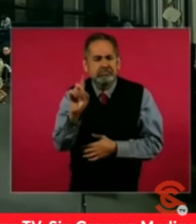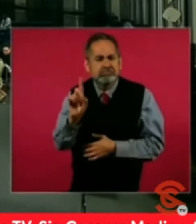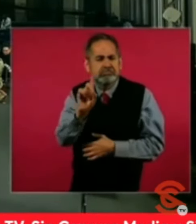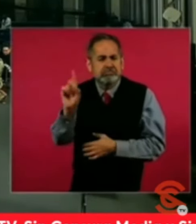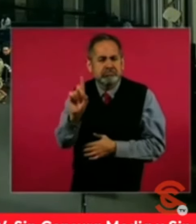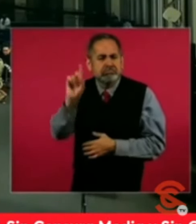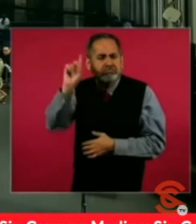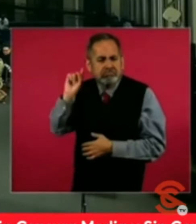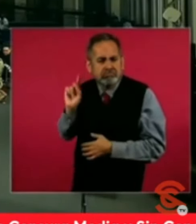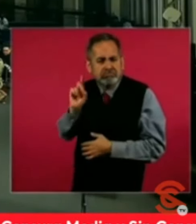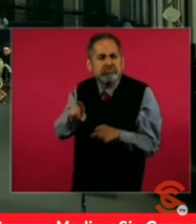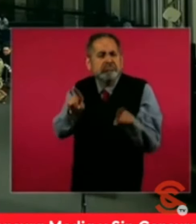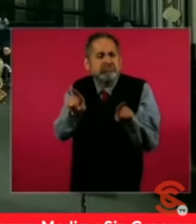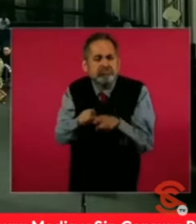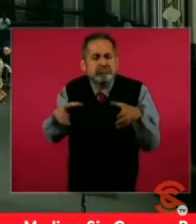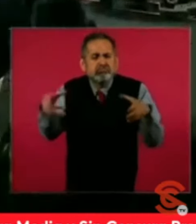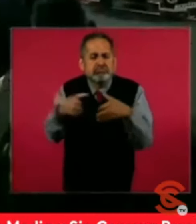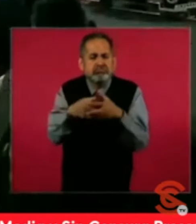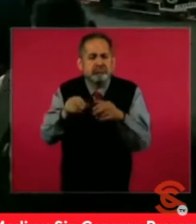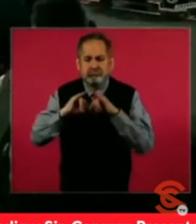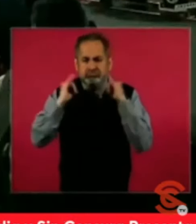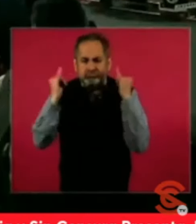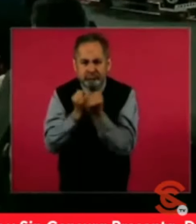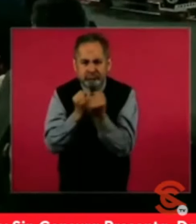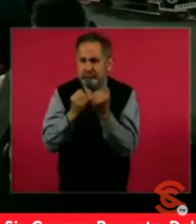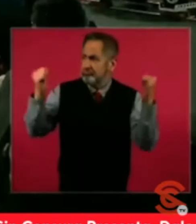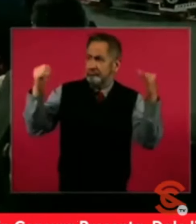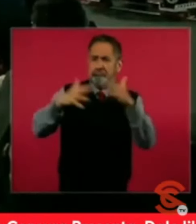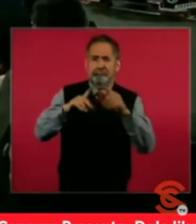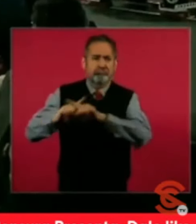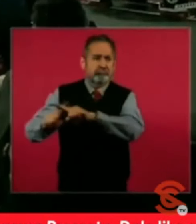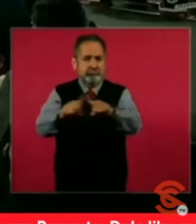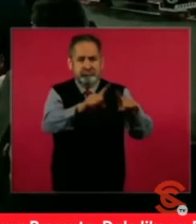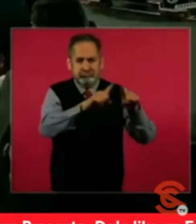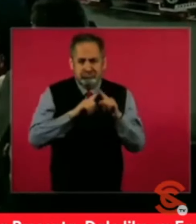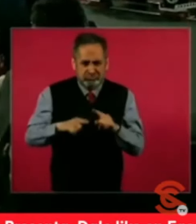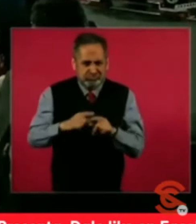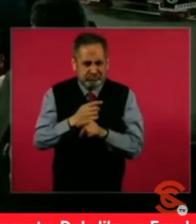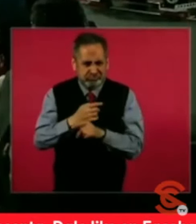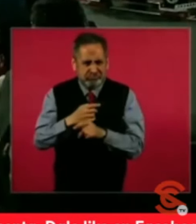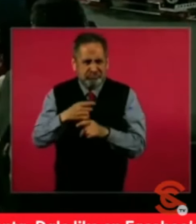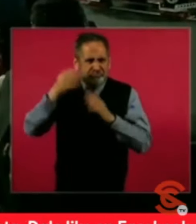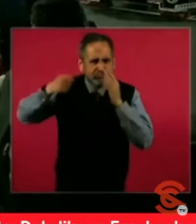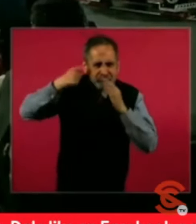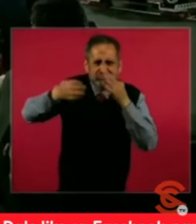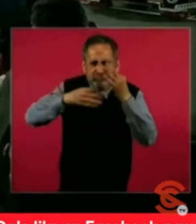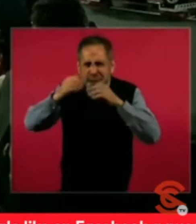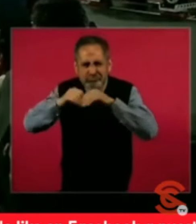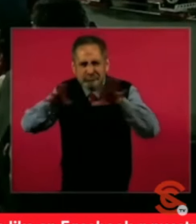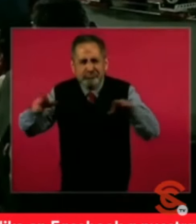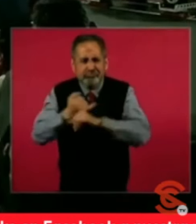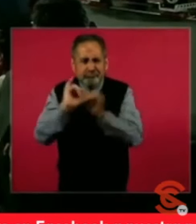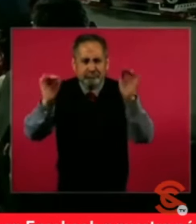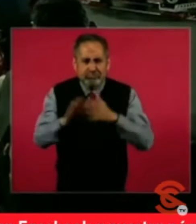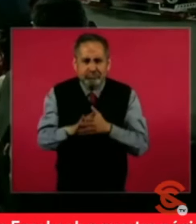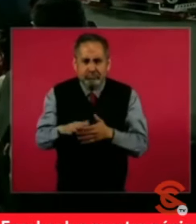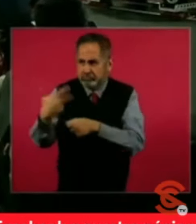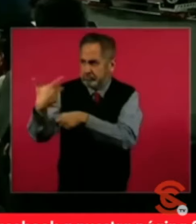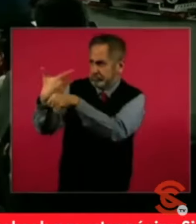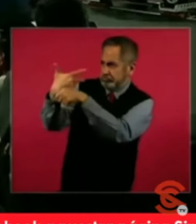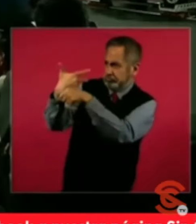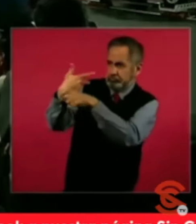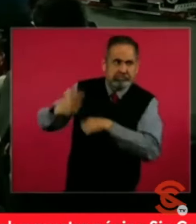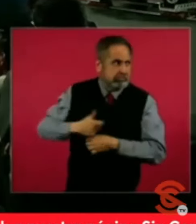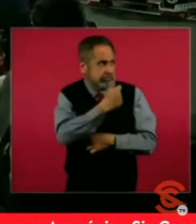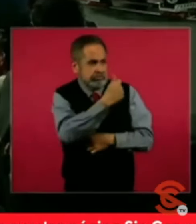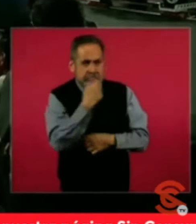fin de semana con la reunión esta de medios independientes alternativos, usted mencionaba, es que me quiere grabar don Molécula, me